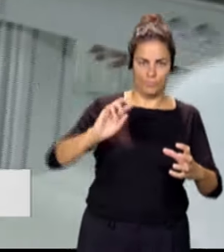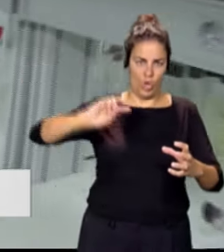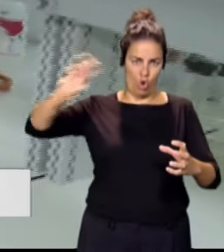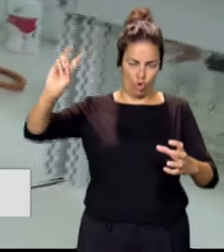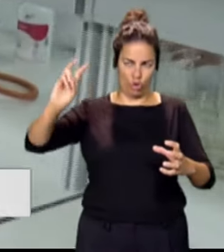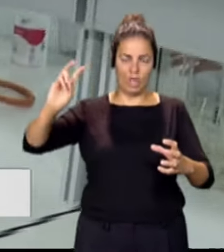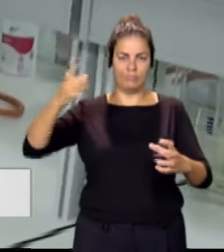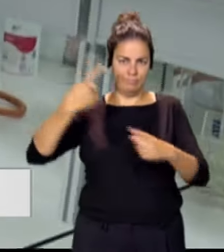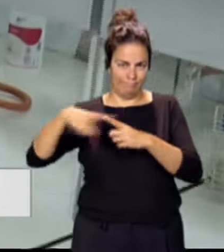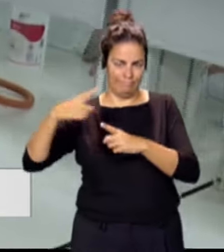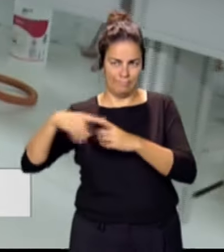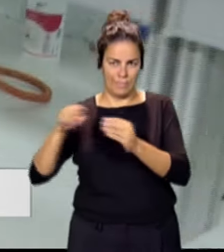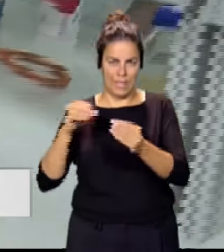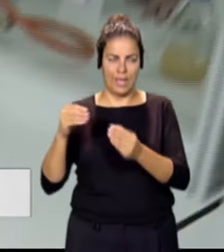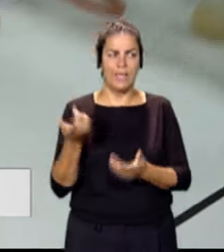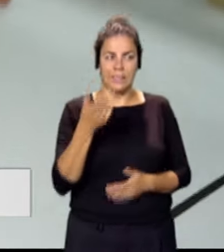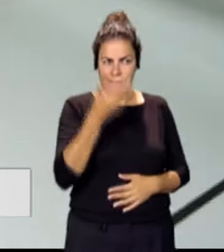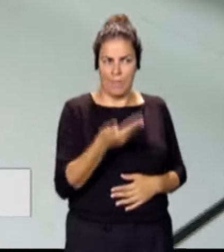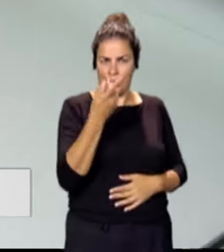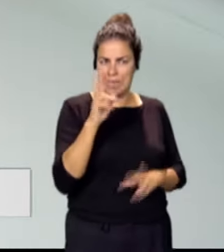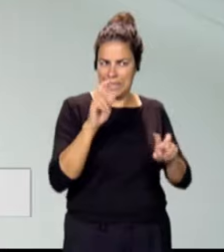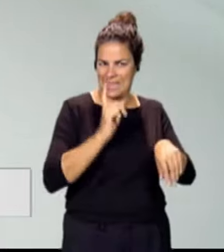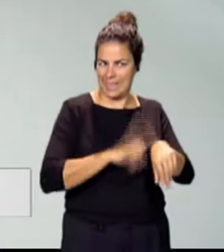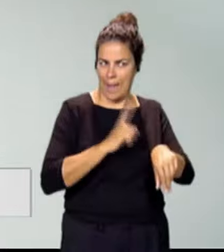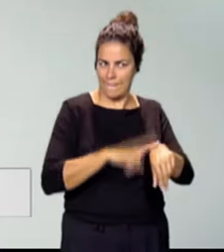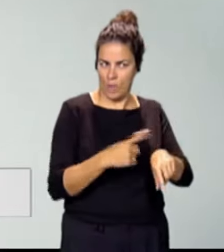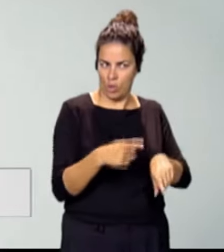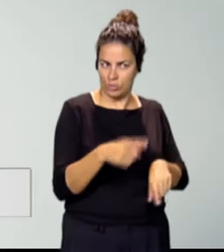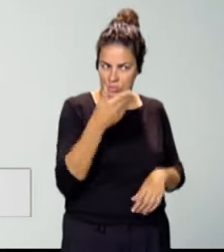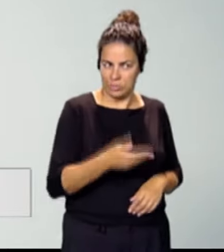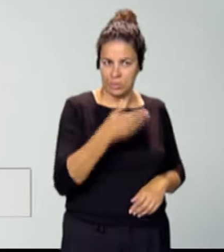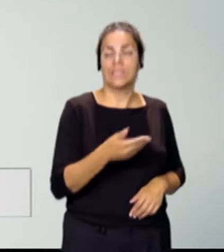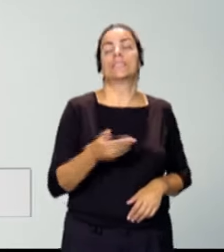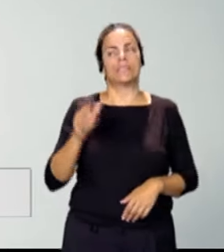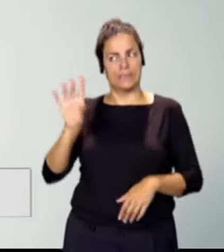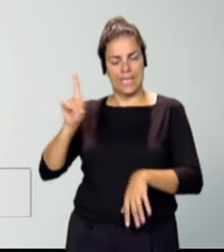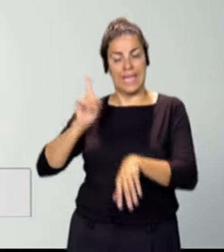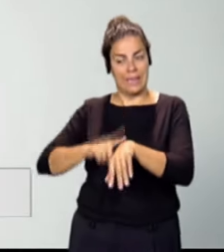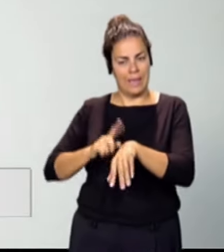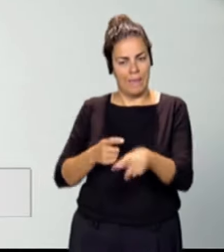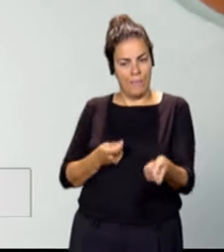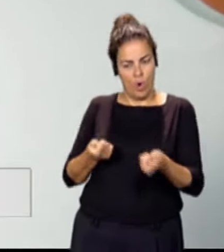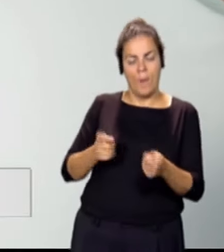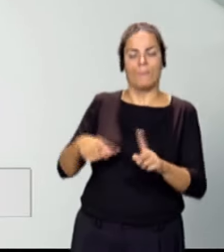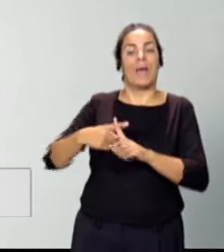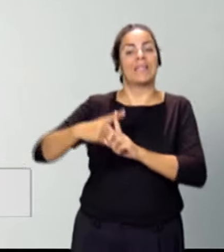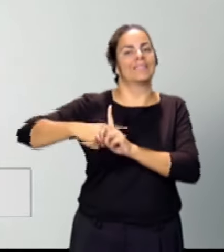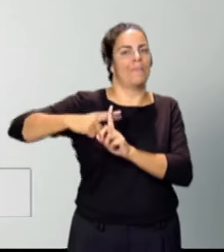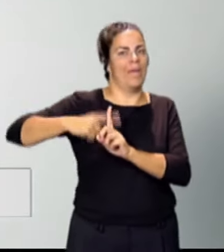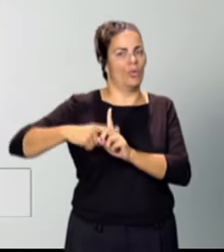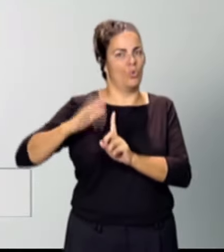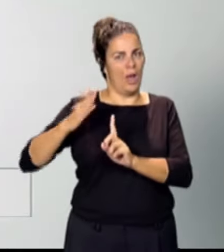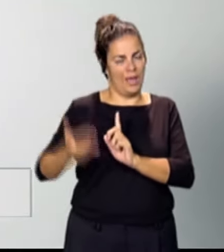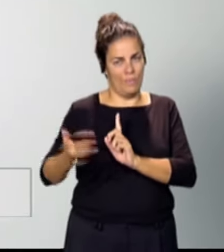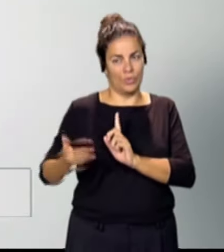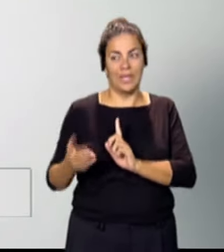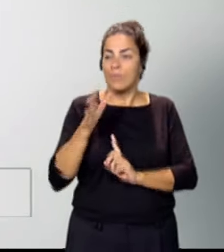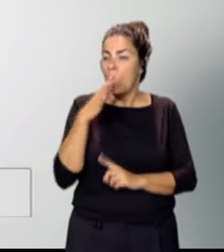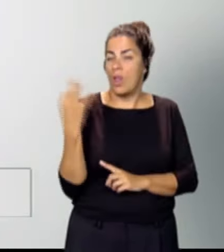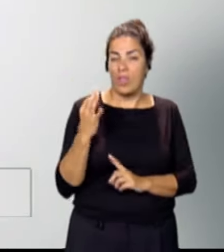importante los tiempos entiendo que puede cambiarlo todo sí es importante los tiempos es importante la temperatura tiene que ser a a